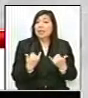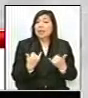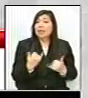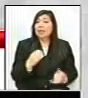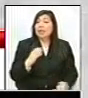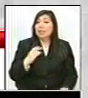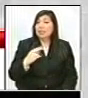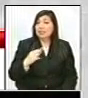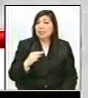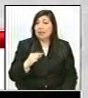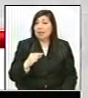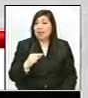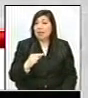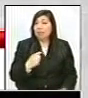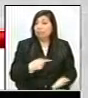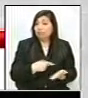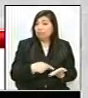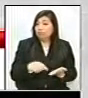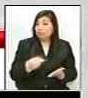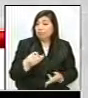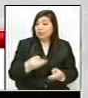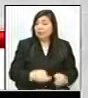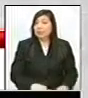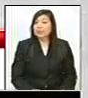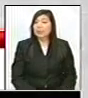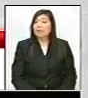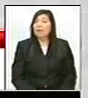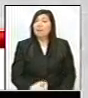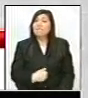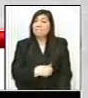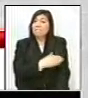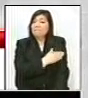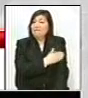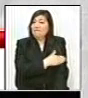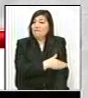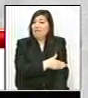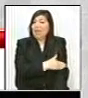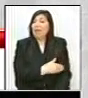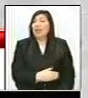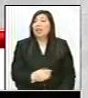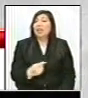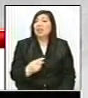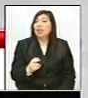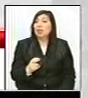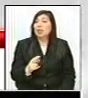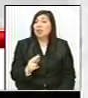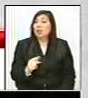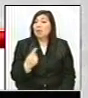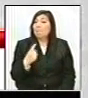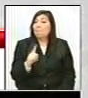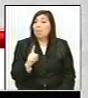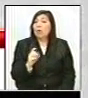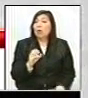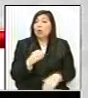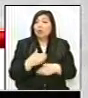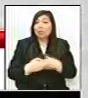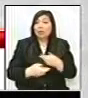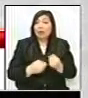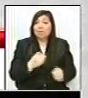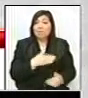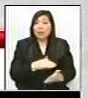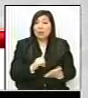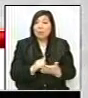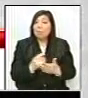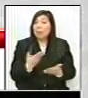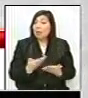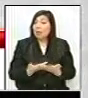Chang Rekwai habría emitido una sentencia favoreciendo al doctor Inostroza Pariachi como consecuencia del favor que le hizo